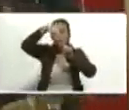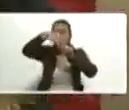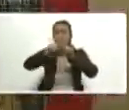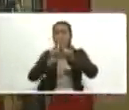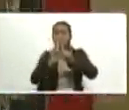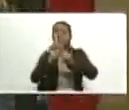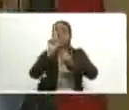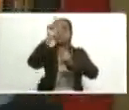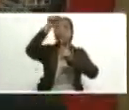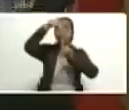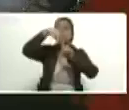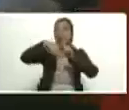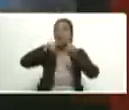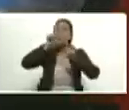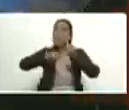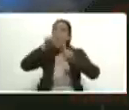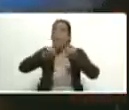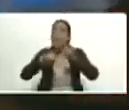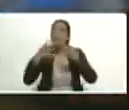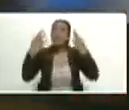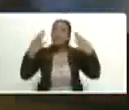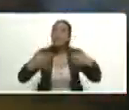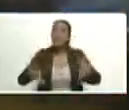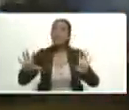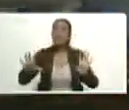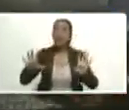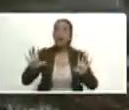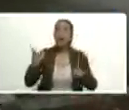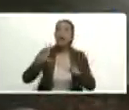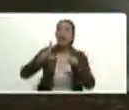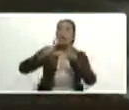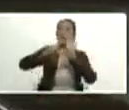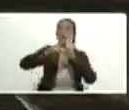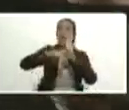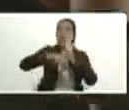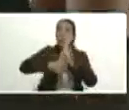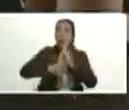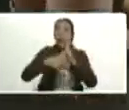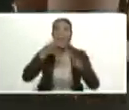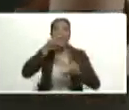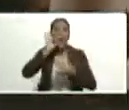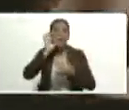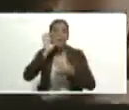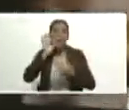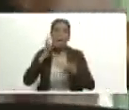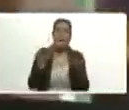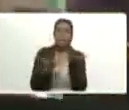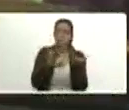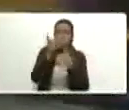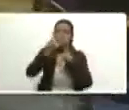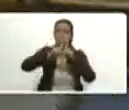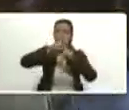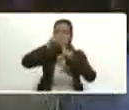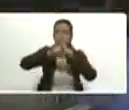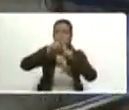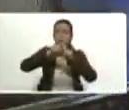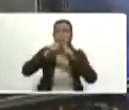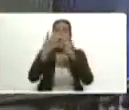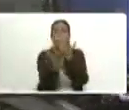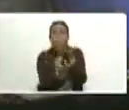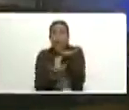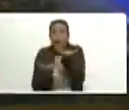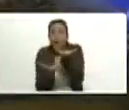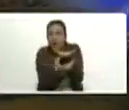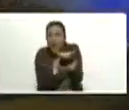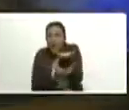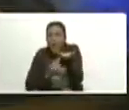café que se encuentra a temperatura natural. Luego que el café obtiene su temperatura, empiezan a suceder los procesos químicos